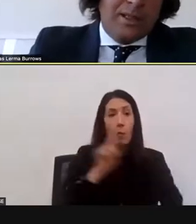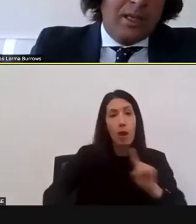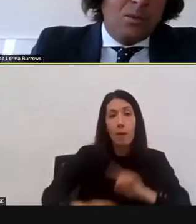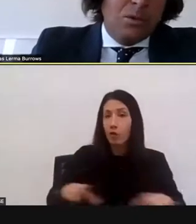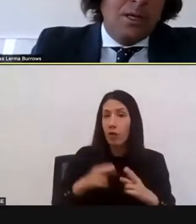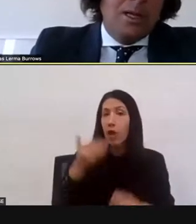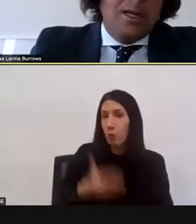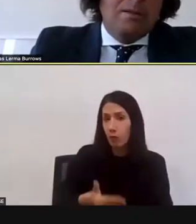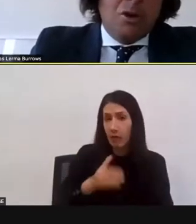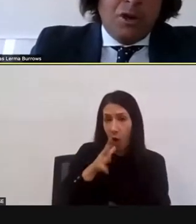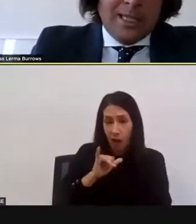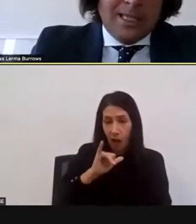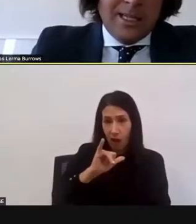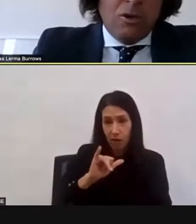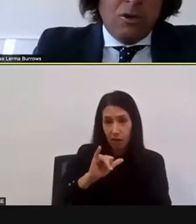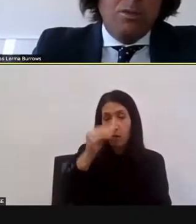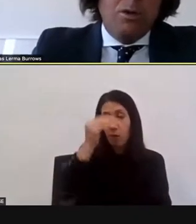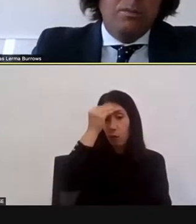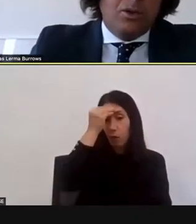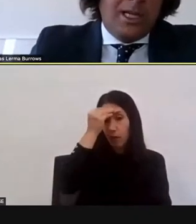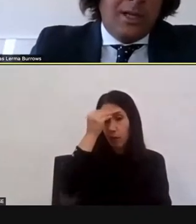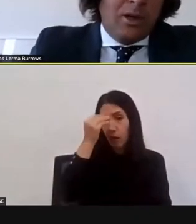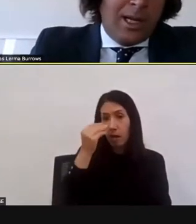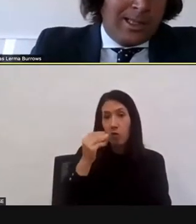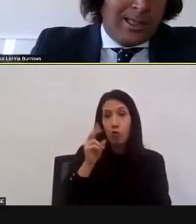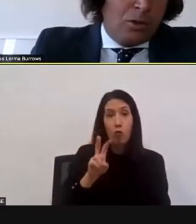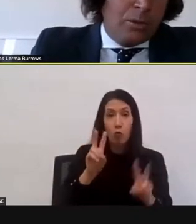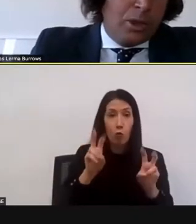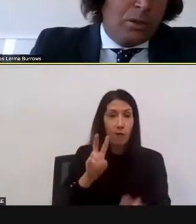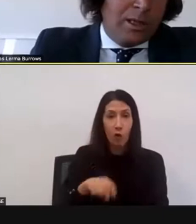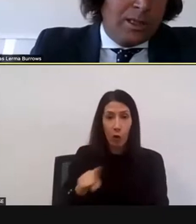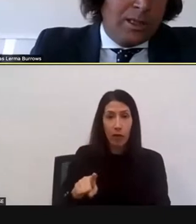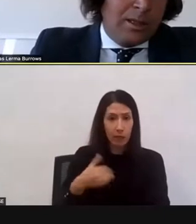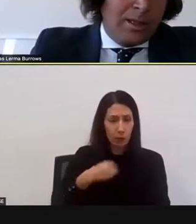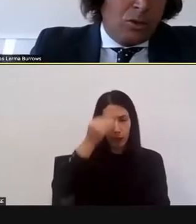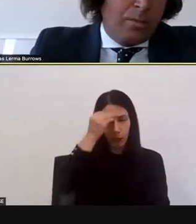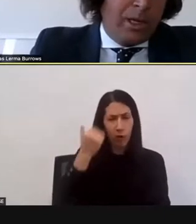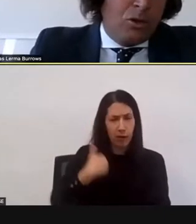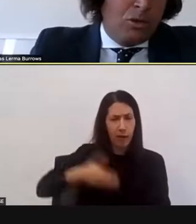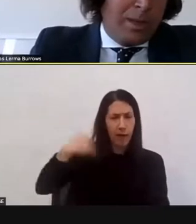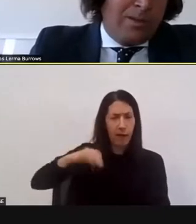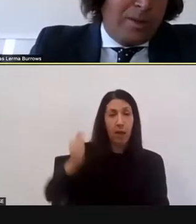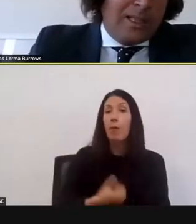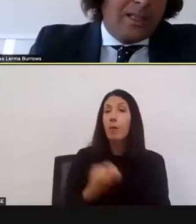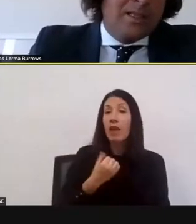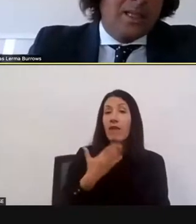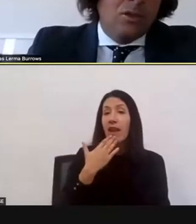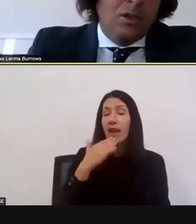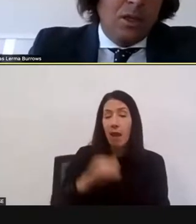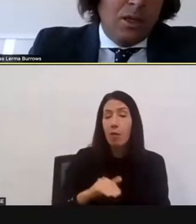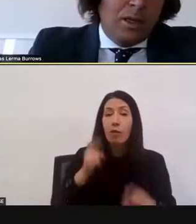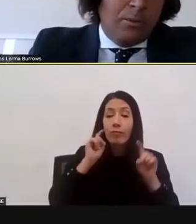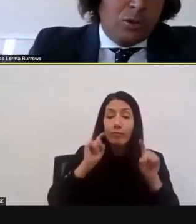que tenemos. No creo que sea algo nuevo, pero sí creo que hay que atajarlo, sobre todo desde que son pequeños, para fomentar en este